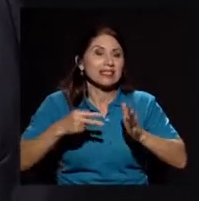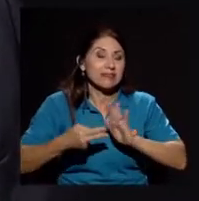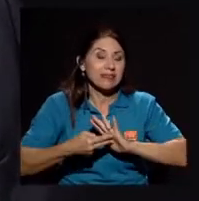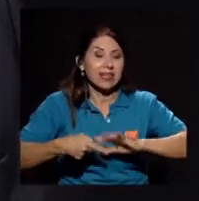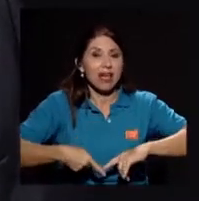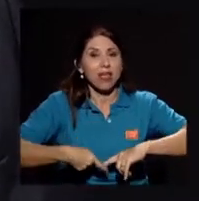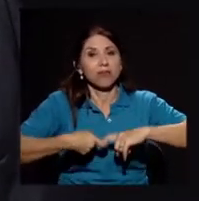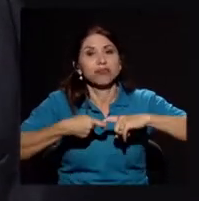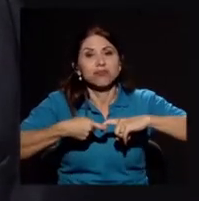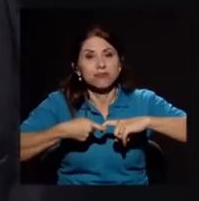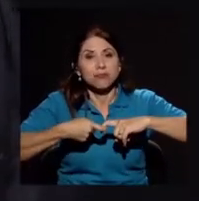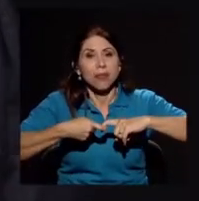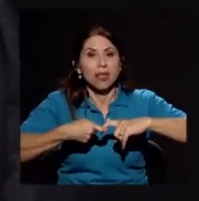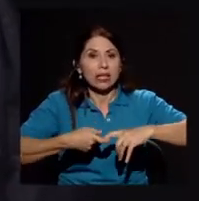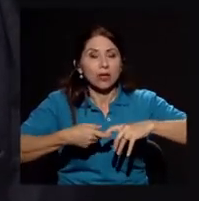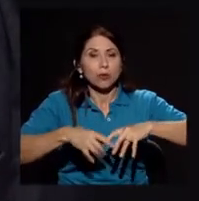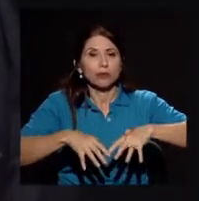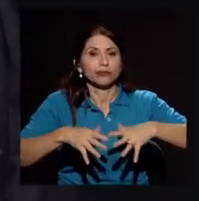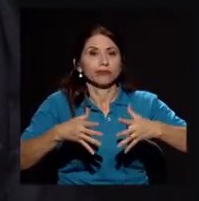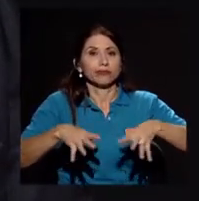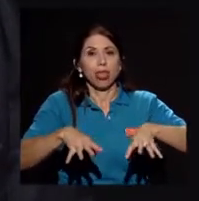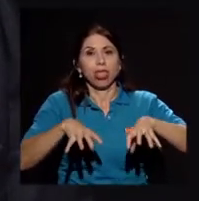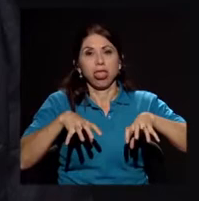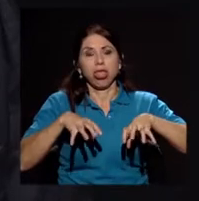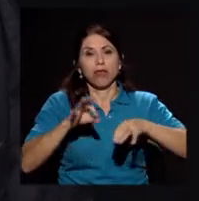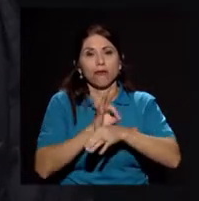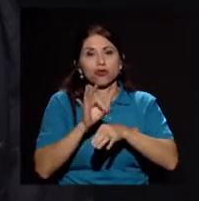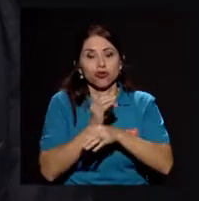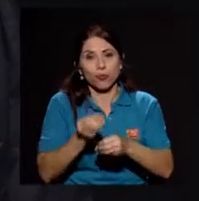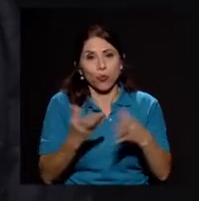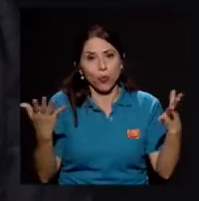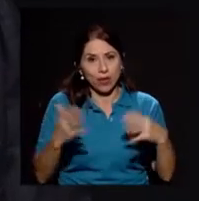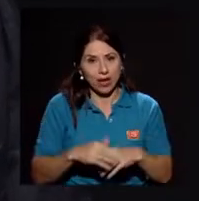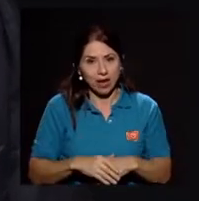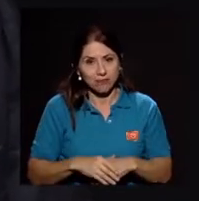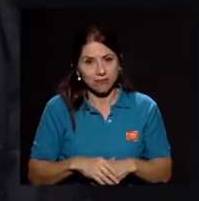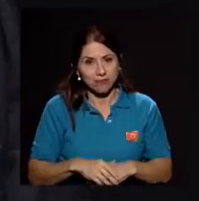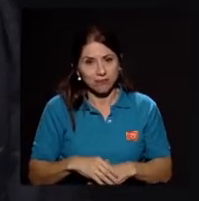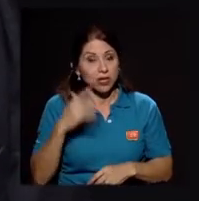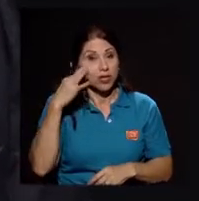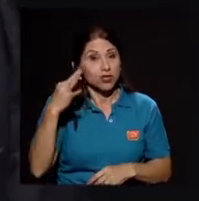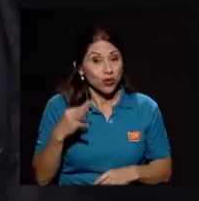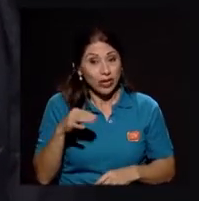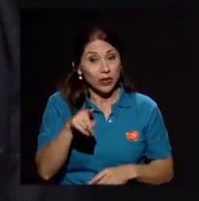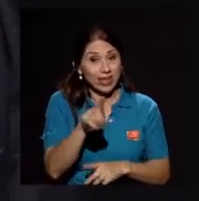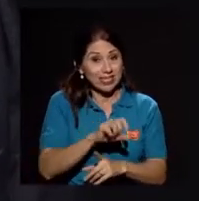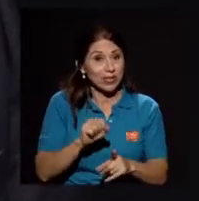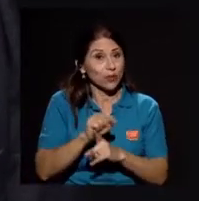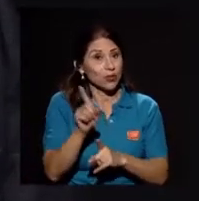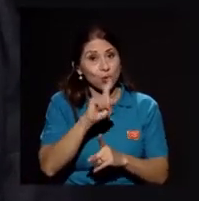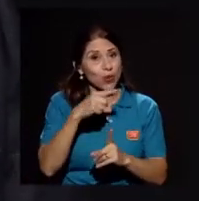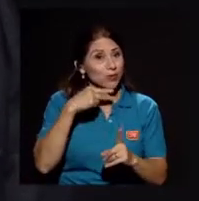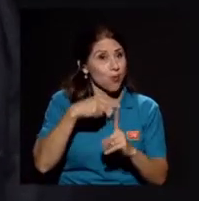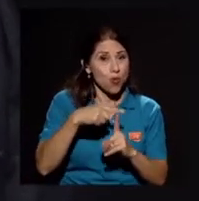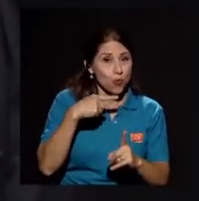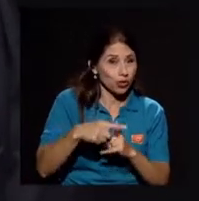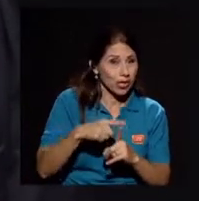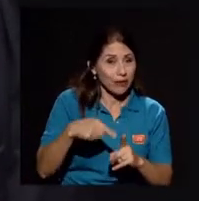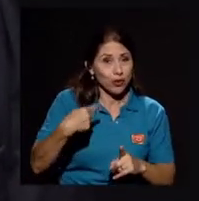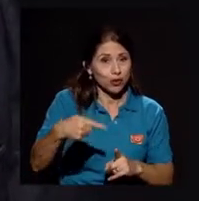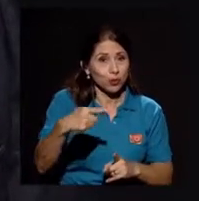y parálisis de la función pública en general yo creo que el escenario no es muy positivo en los próximos meses ni años